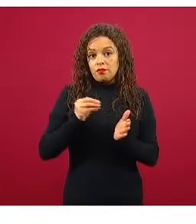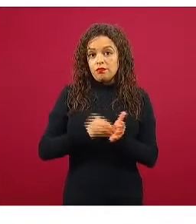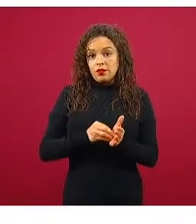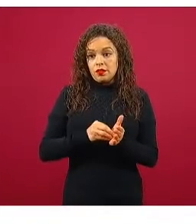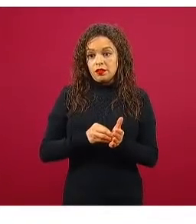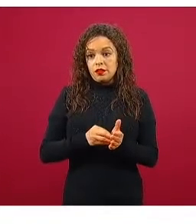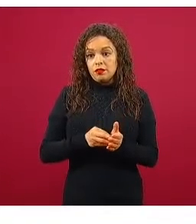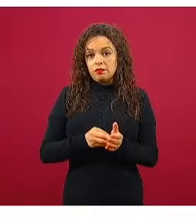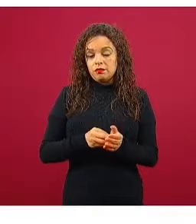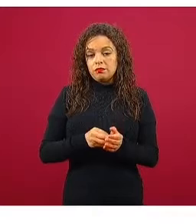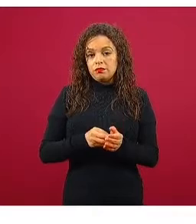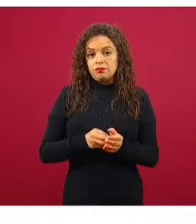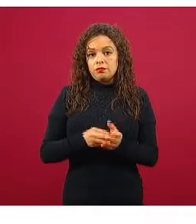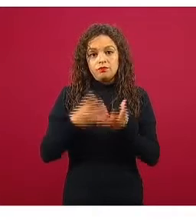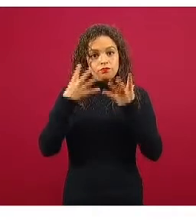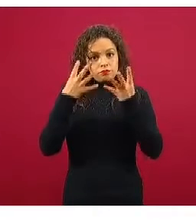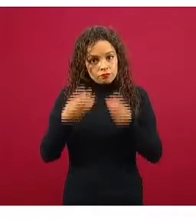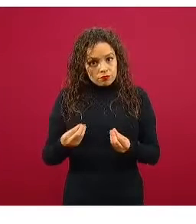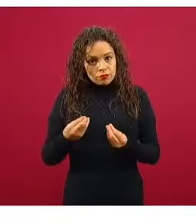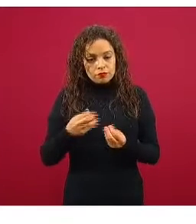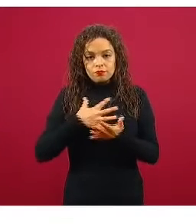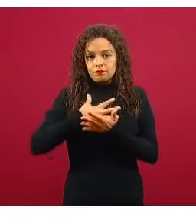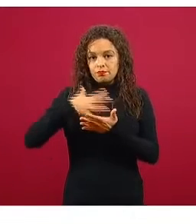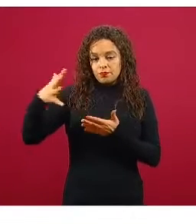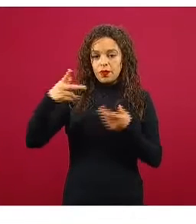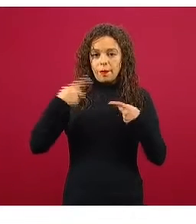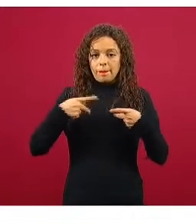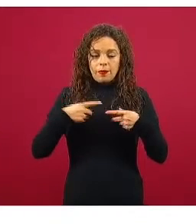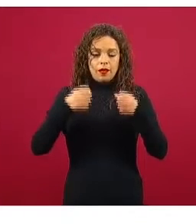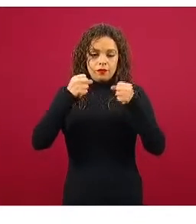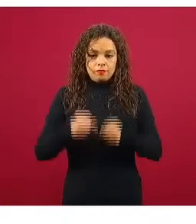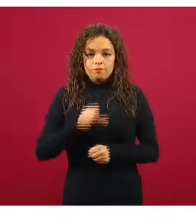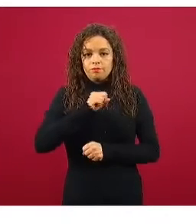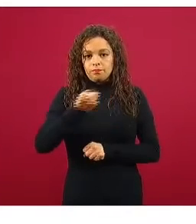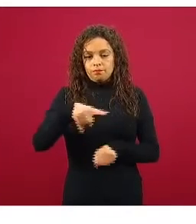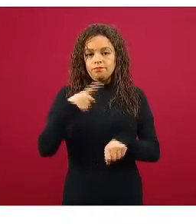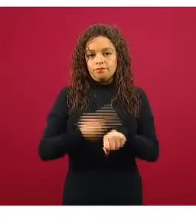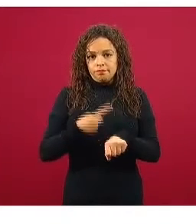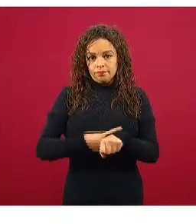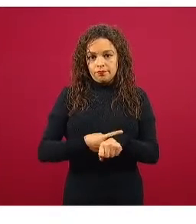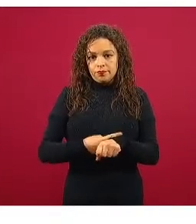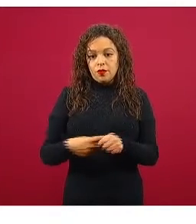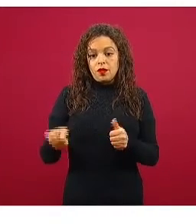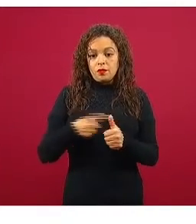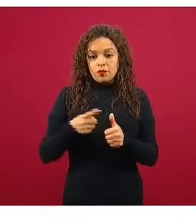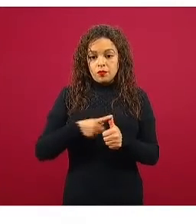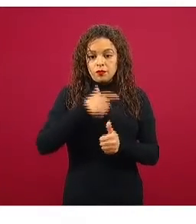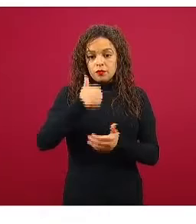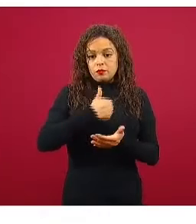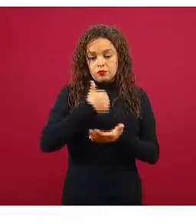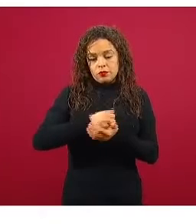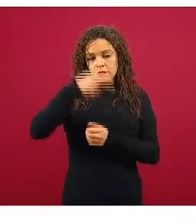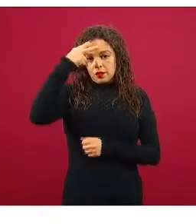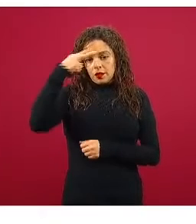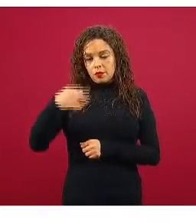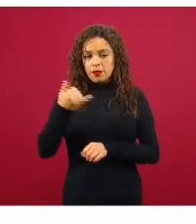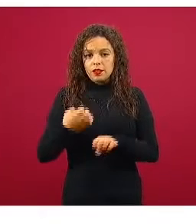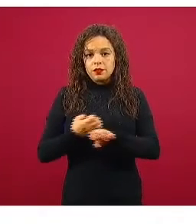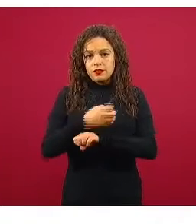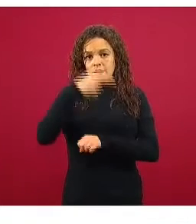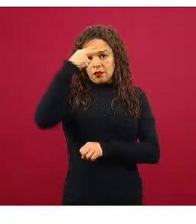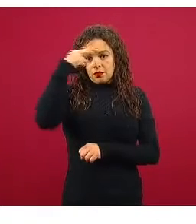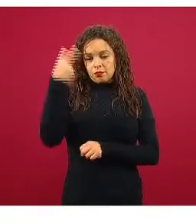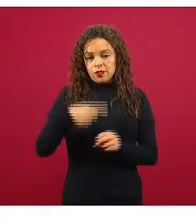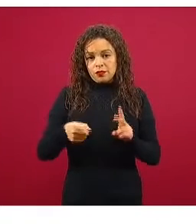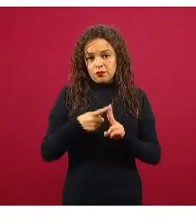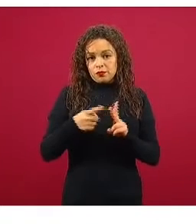cantidad de casos confirmados, por lo que siempre hemos tenido a la Ciudad de México y al Estado de México prácticamente al frente, dado también su